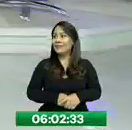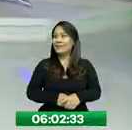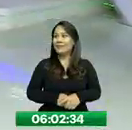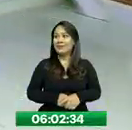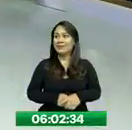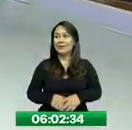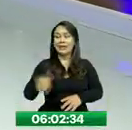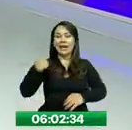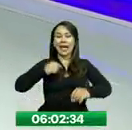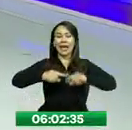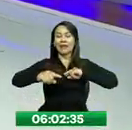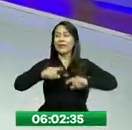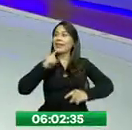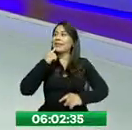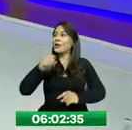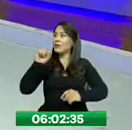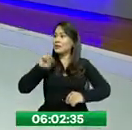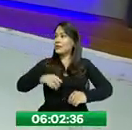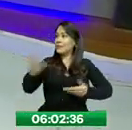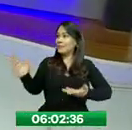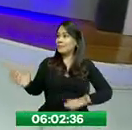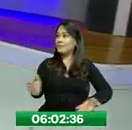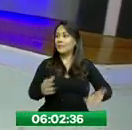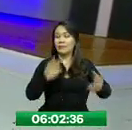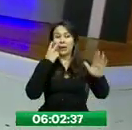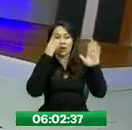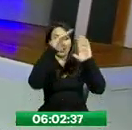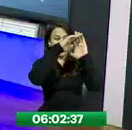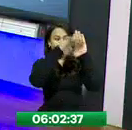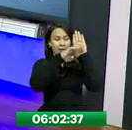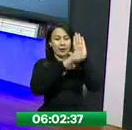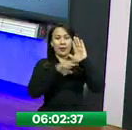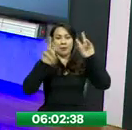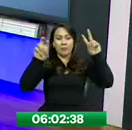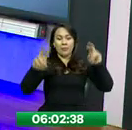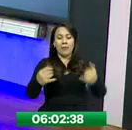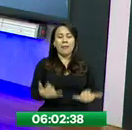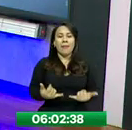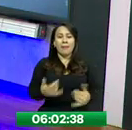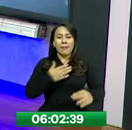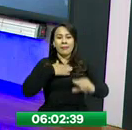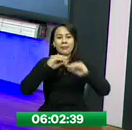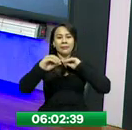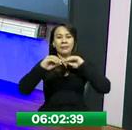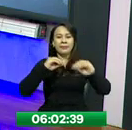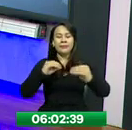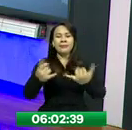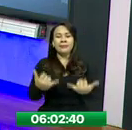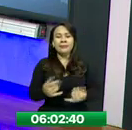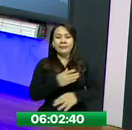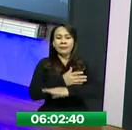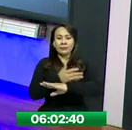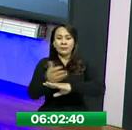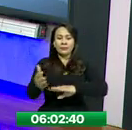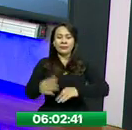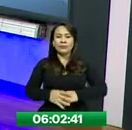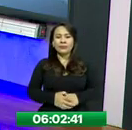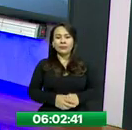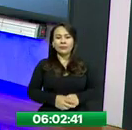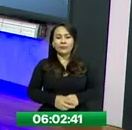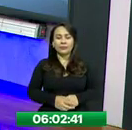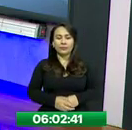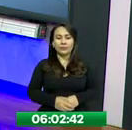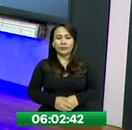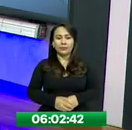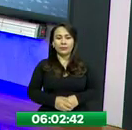Señor productor, si me acompaña, por favor, vamos a revisar un adelanto de lo que tendremos en este espacio informativo. Escuchen